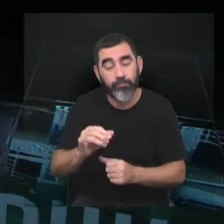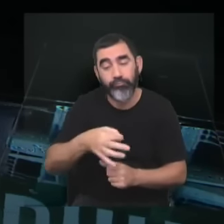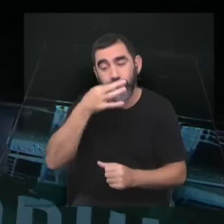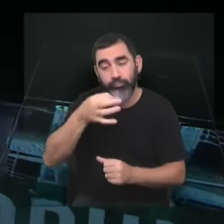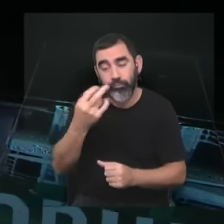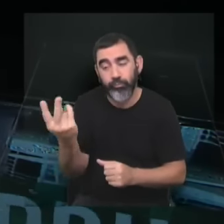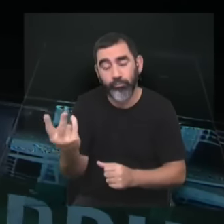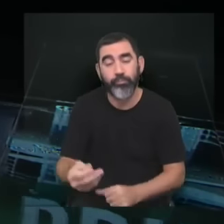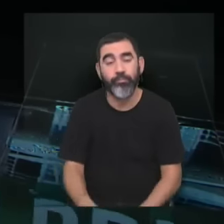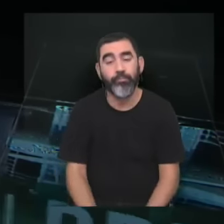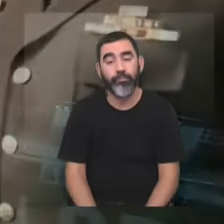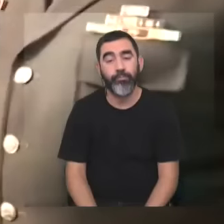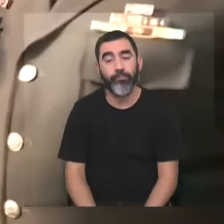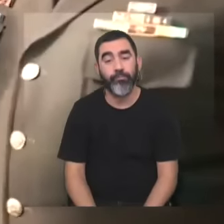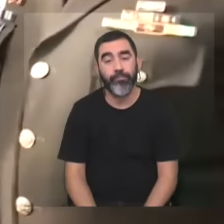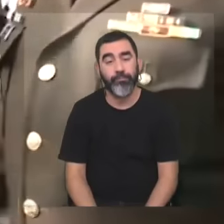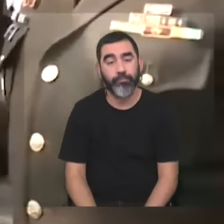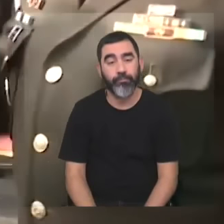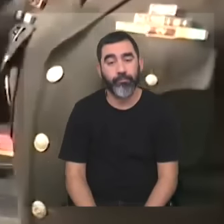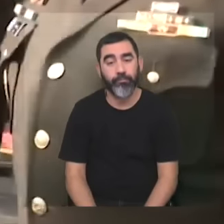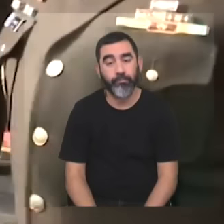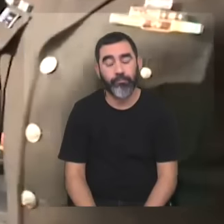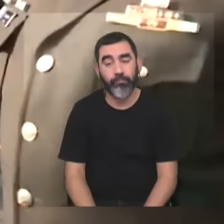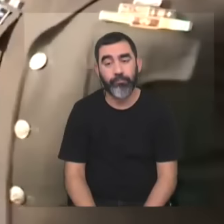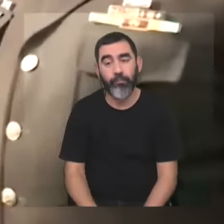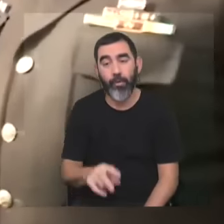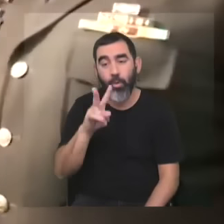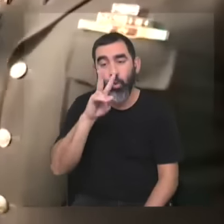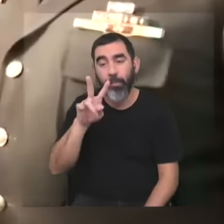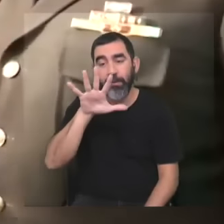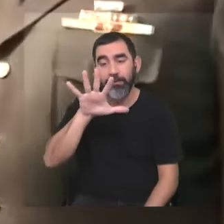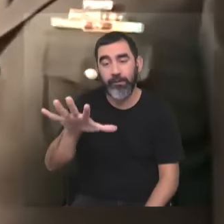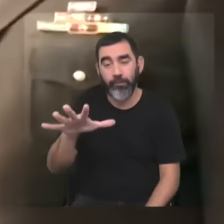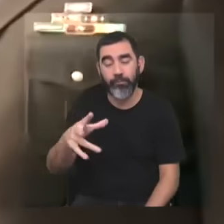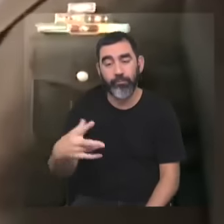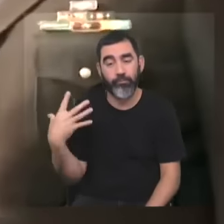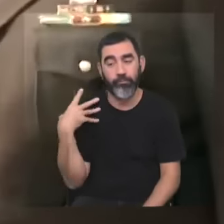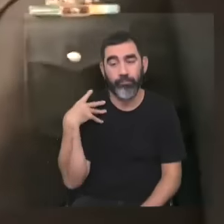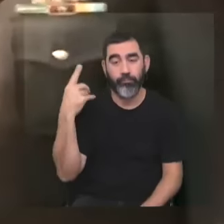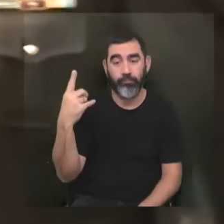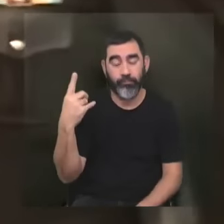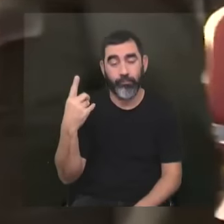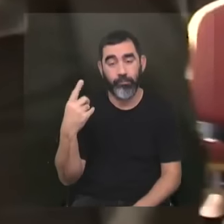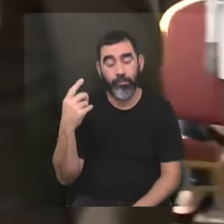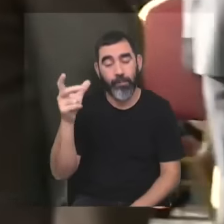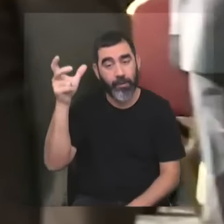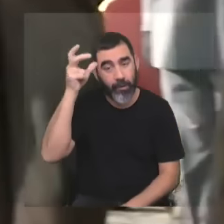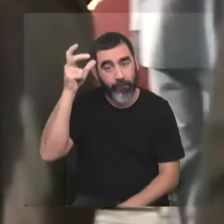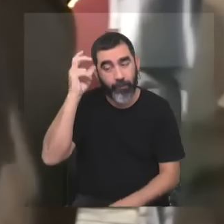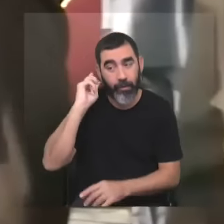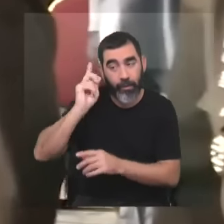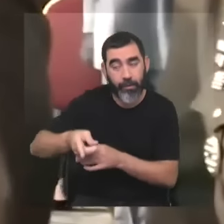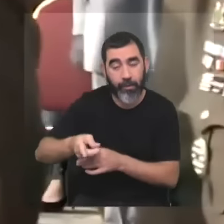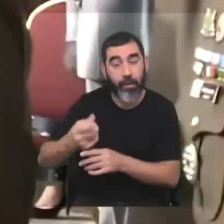su declaración en 2005 el recién asumido presidente tabaré Vázquez encomendó al entonces